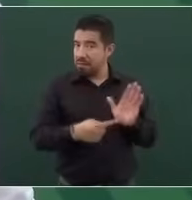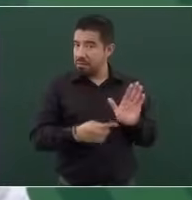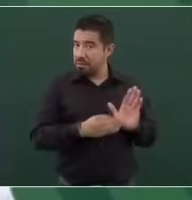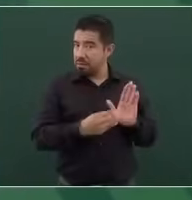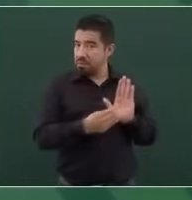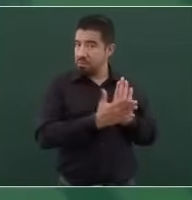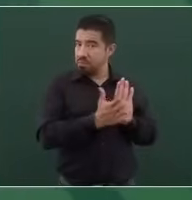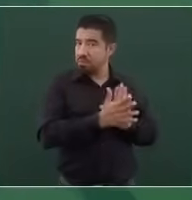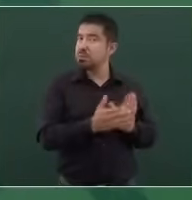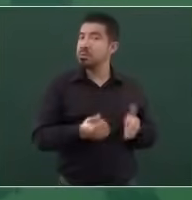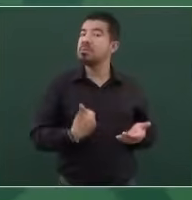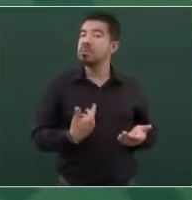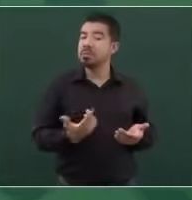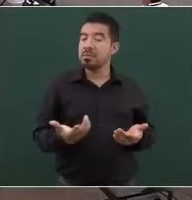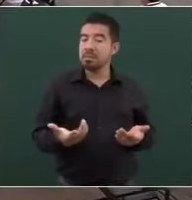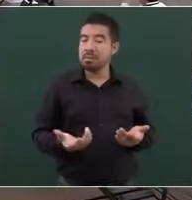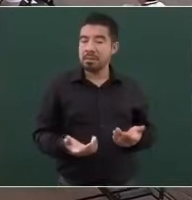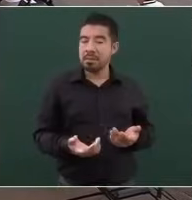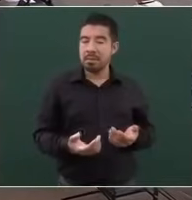Como decía Kankuchinsky,